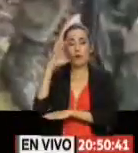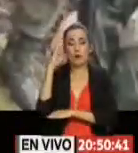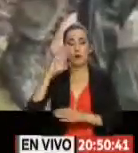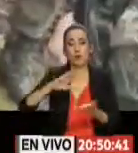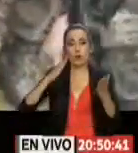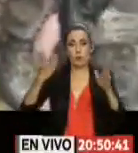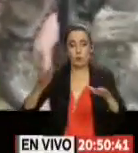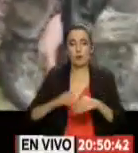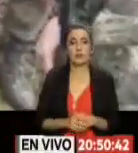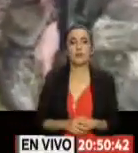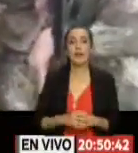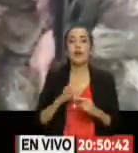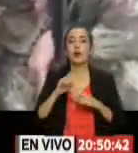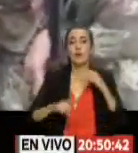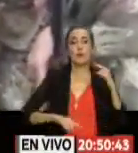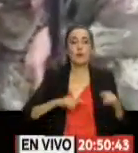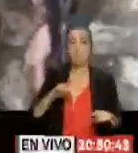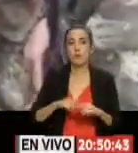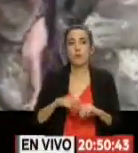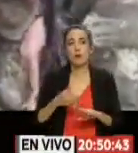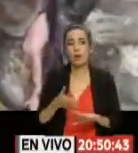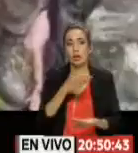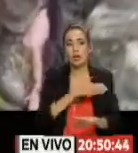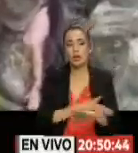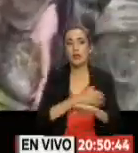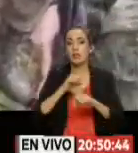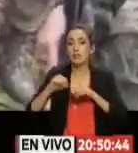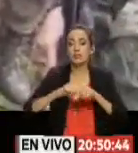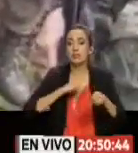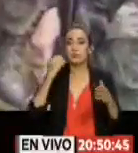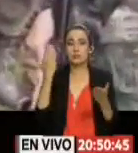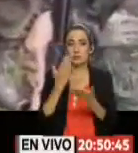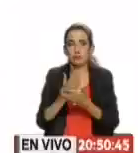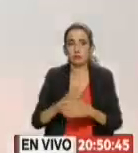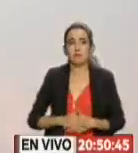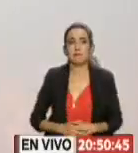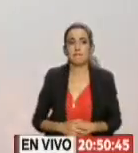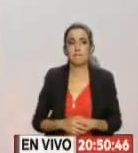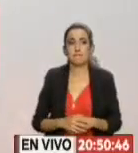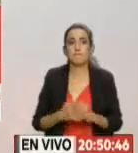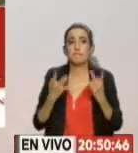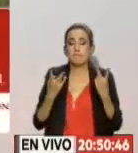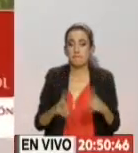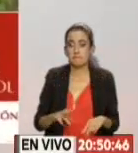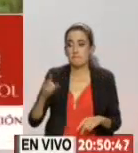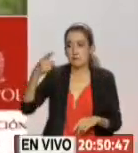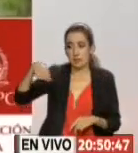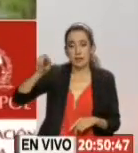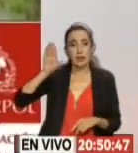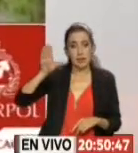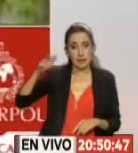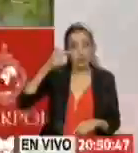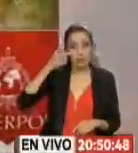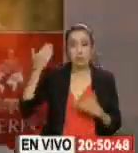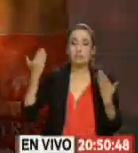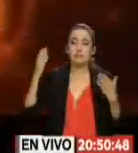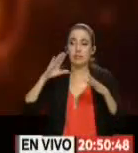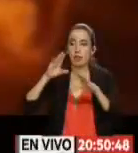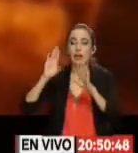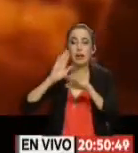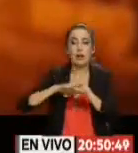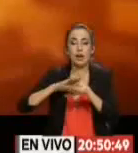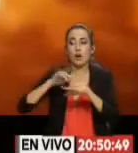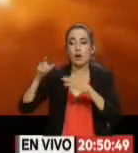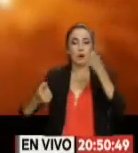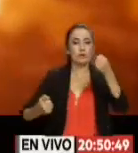resultaron heridos cuando adelantaban actividades de erradicación de cultivos ilícitos. Además, a alias Guadaña se le atribuye la activación